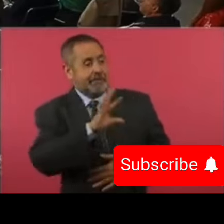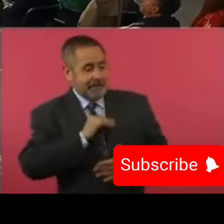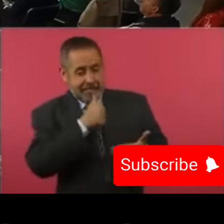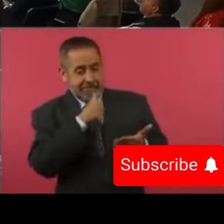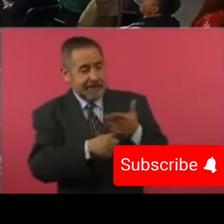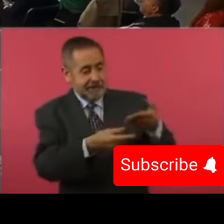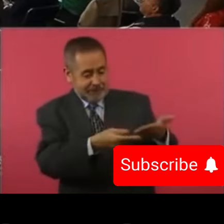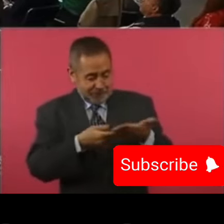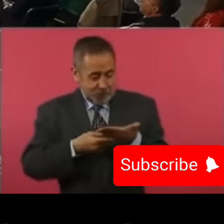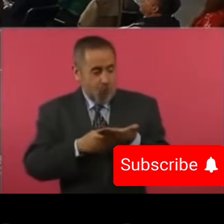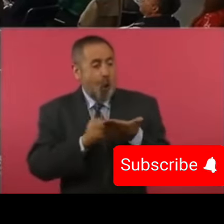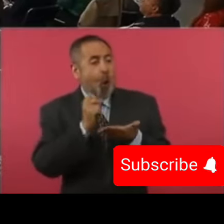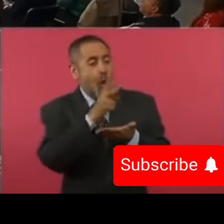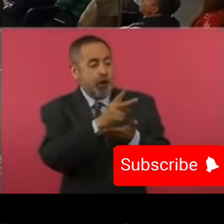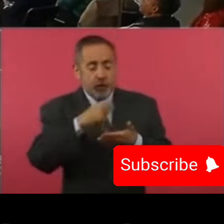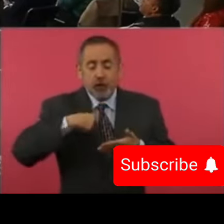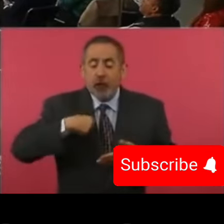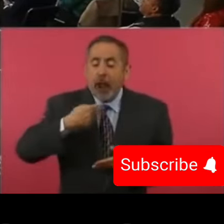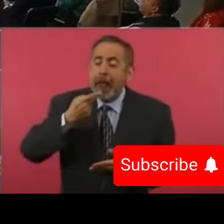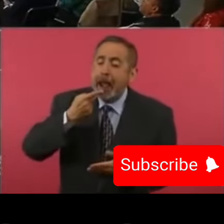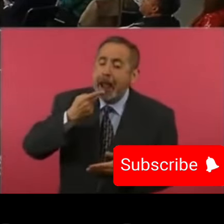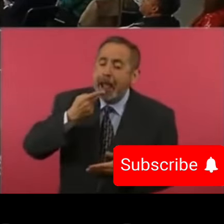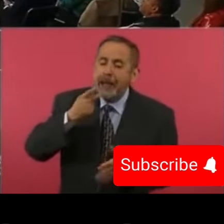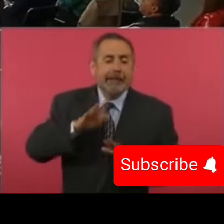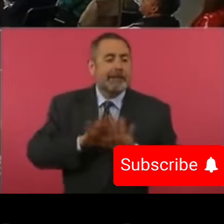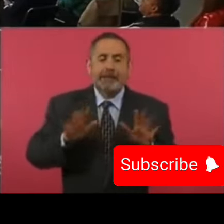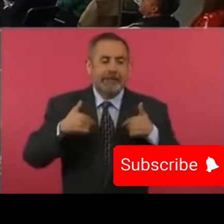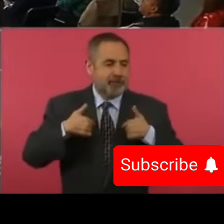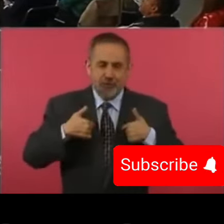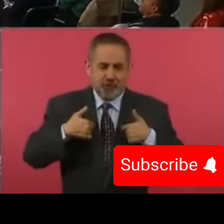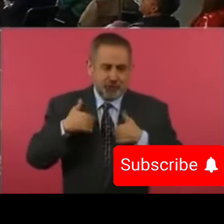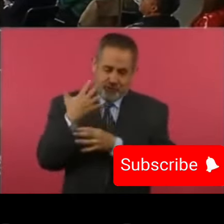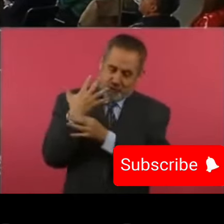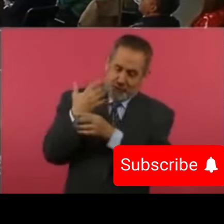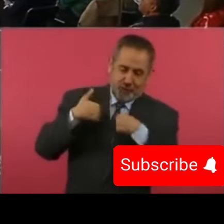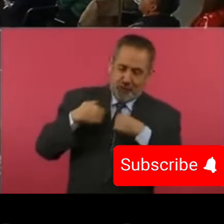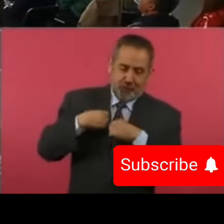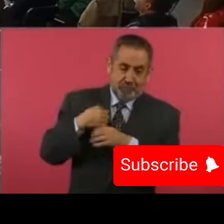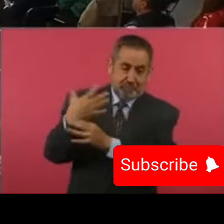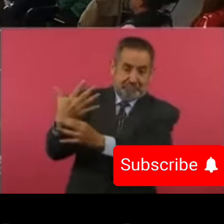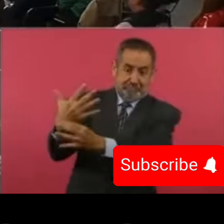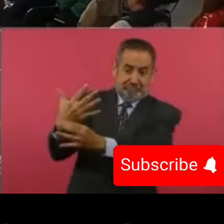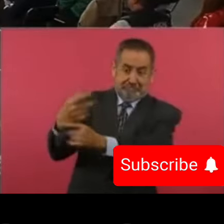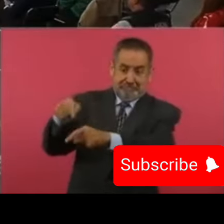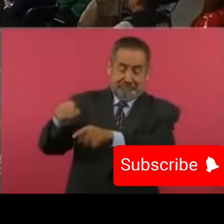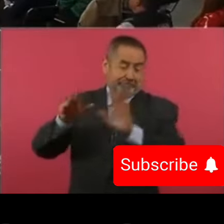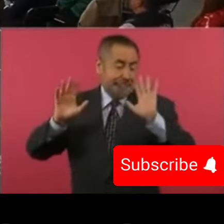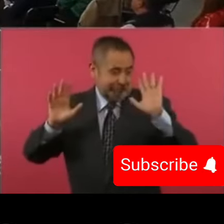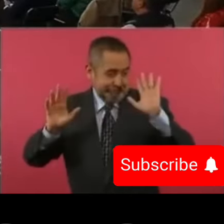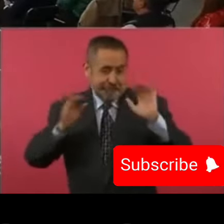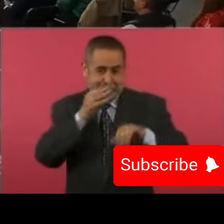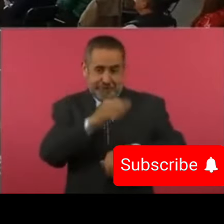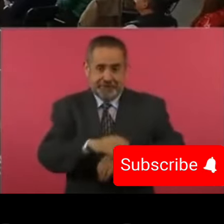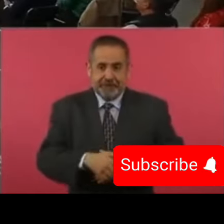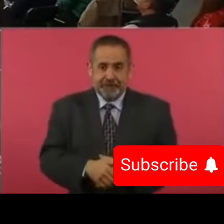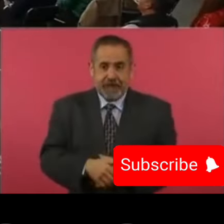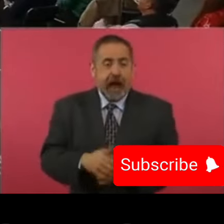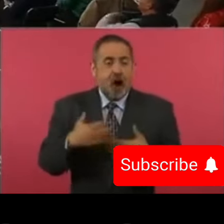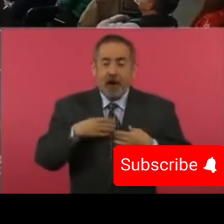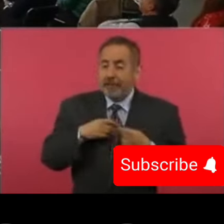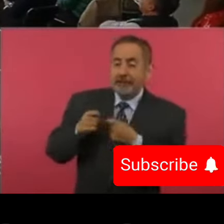notificado no voy a a decirlo yo Bueno ahora lo vas a